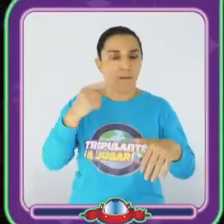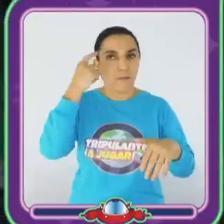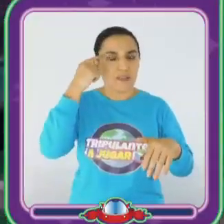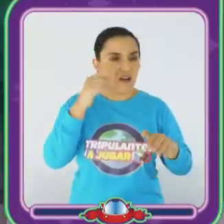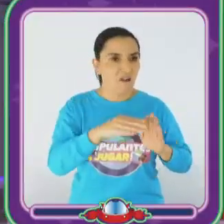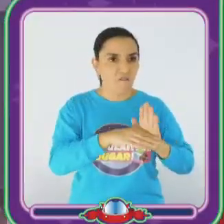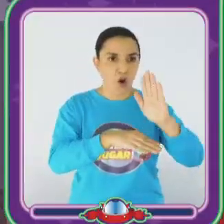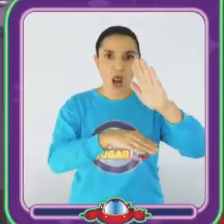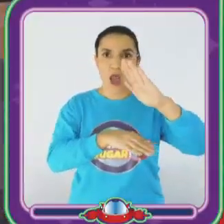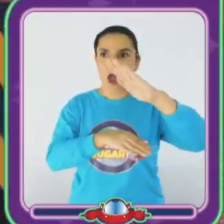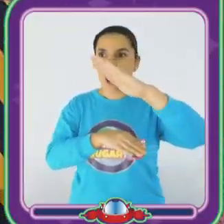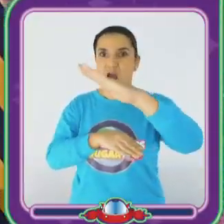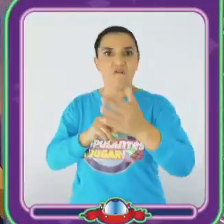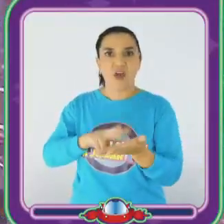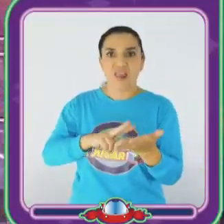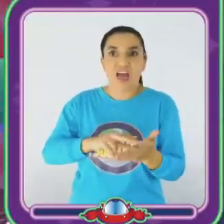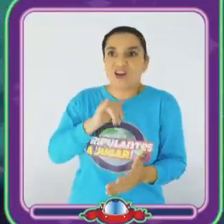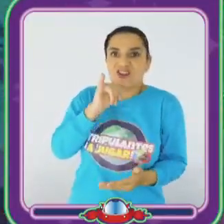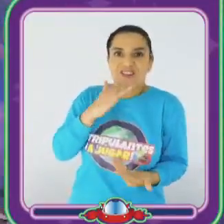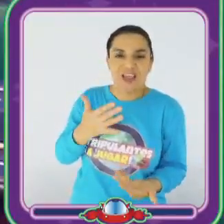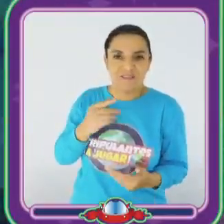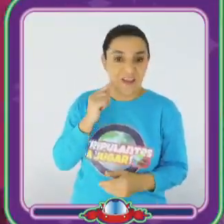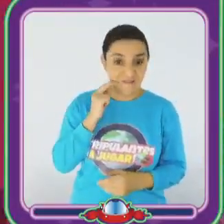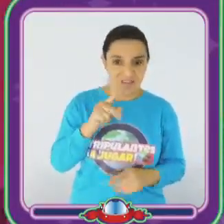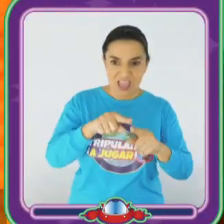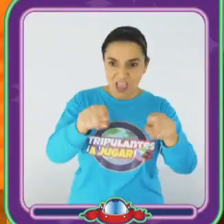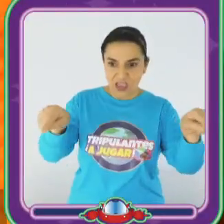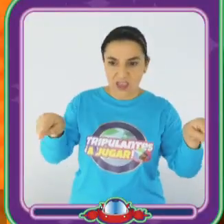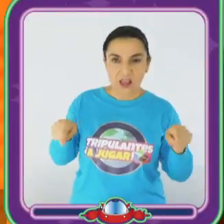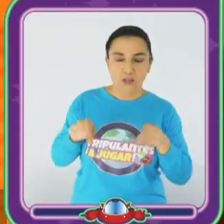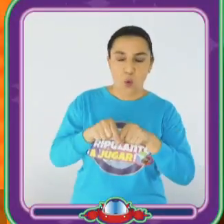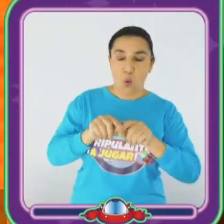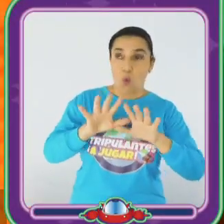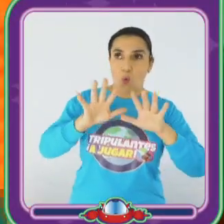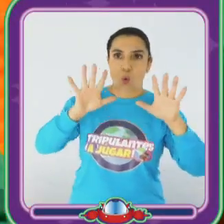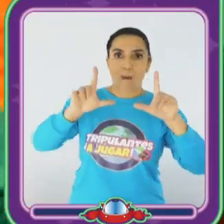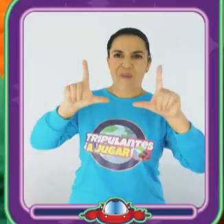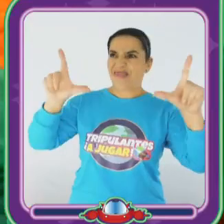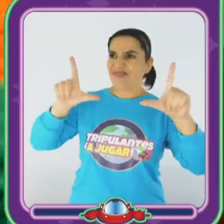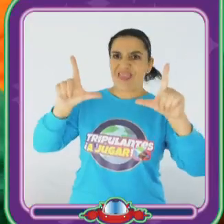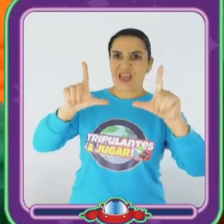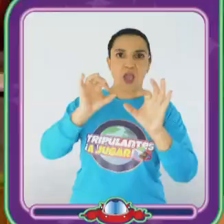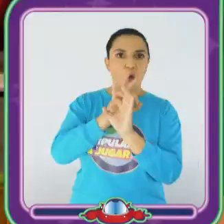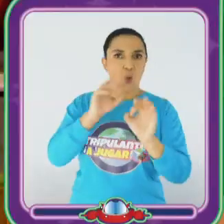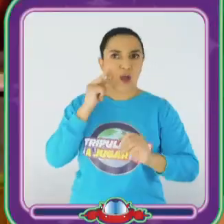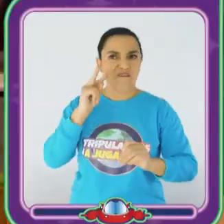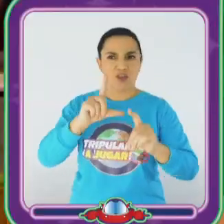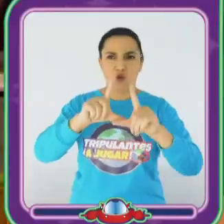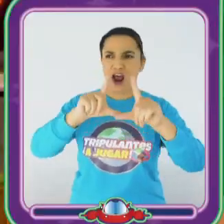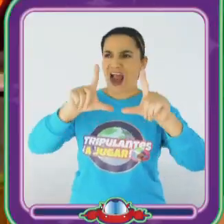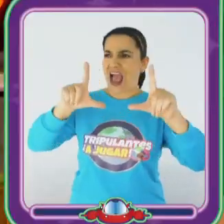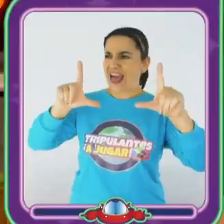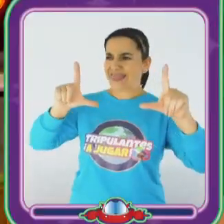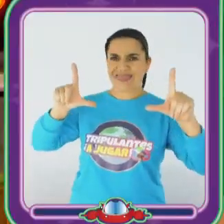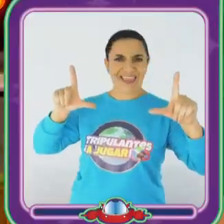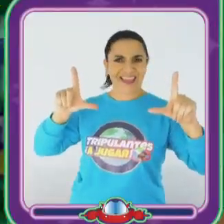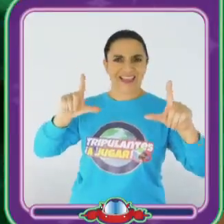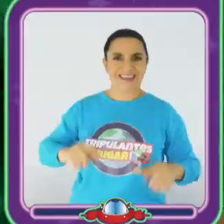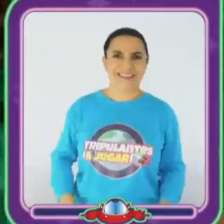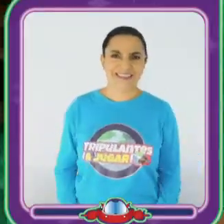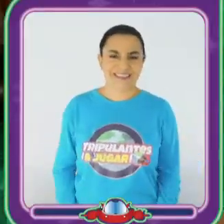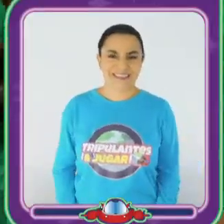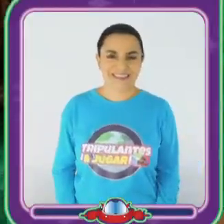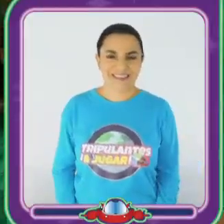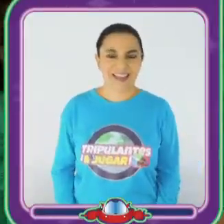volar de verdad? No sabía. Cuando vi el set, al tiro me impresionó mucho la pantalla. Nunca había visto una pantalla tan